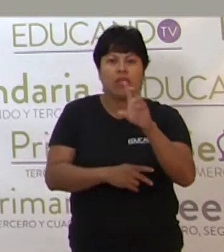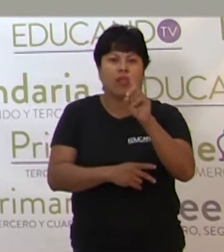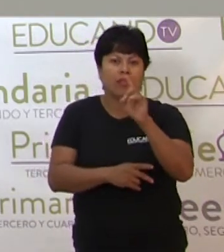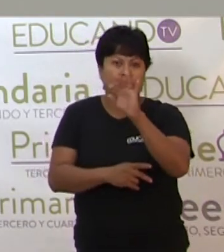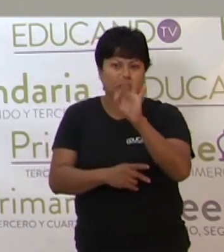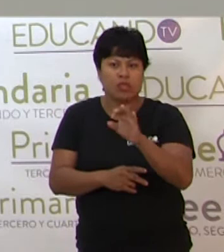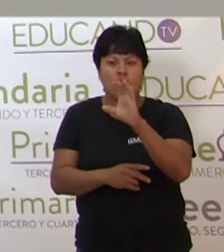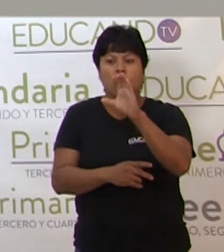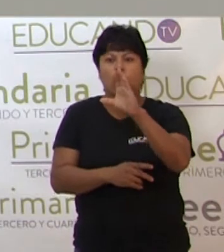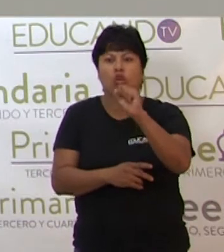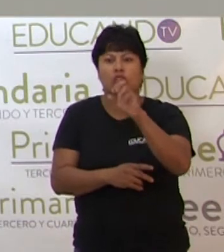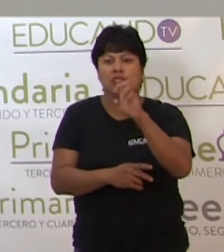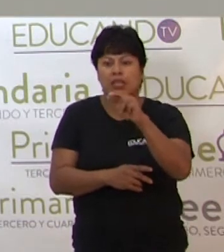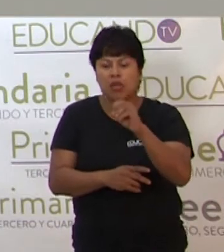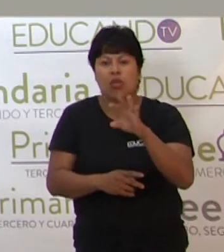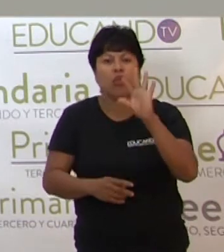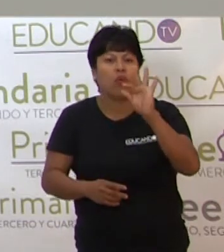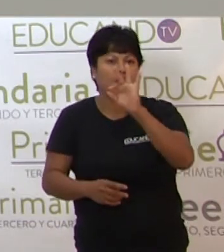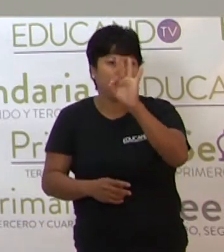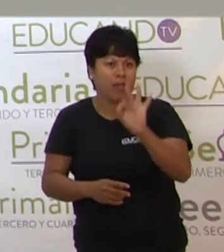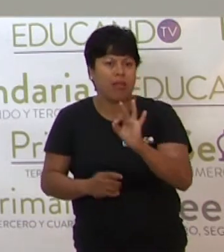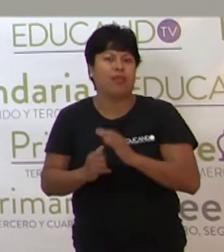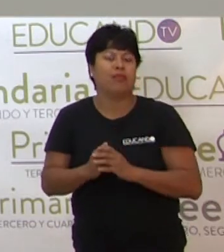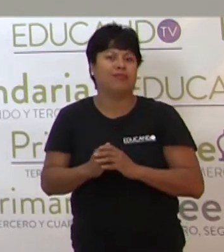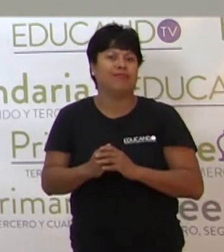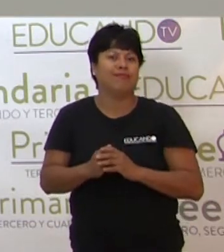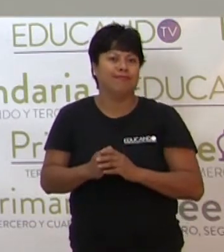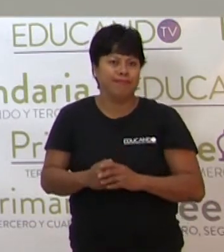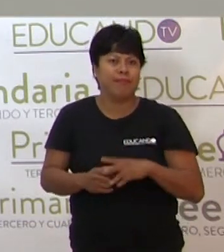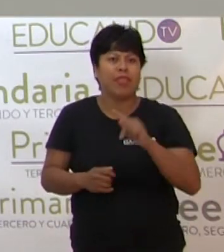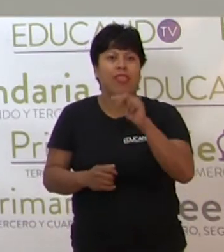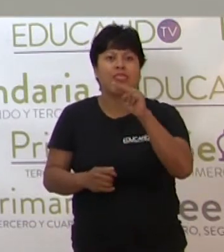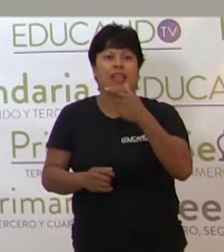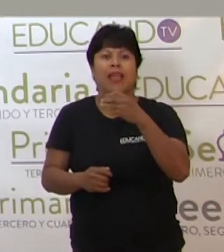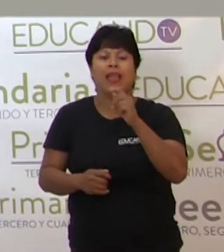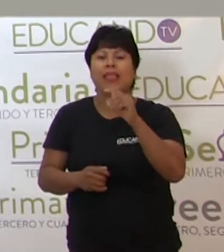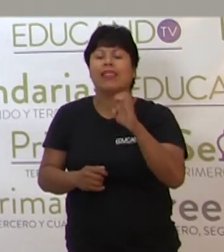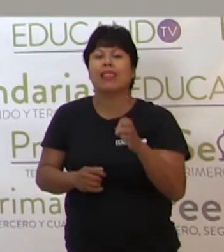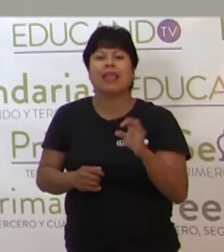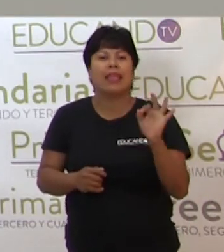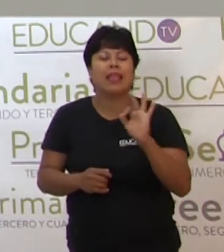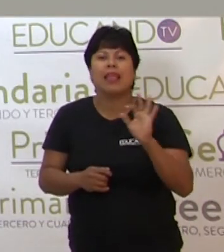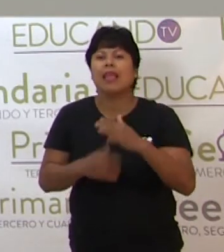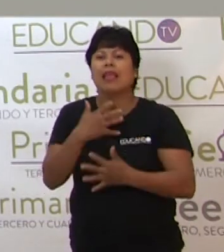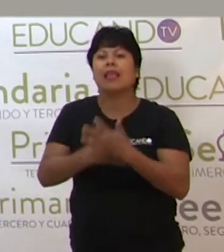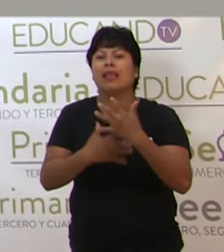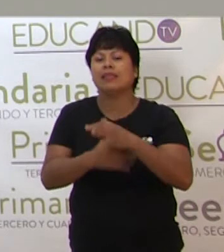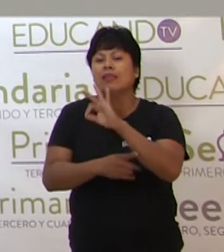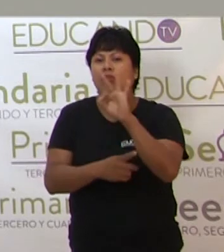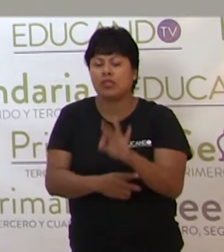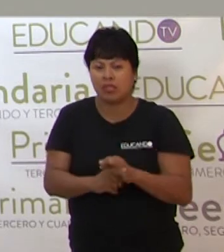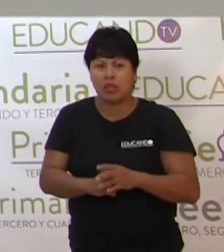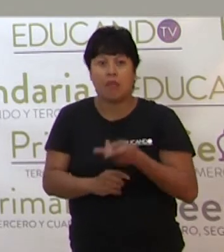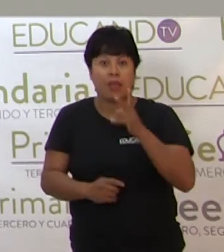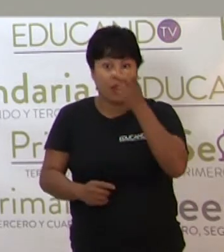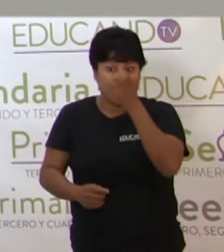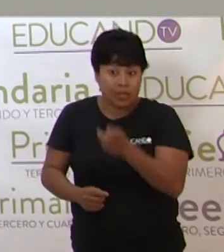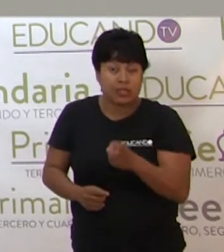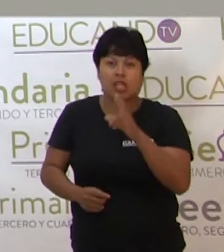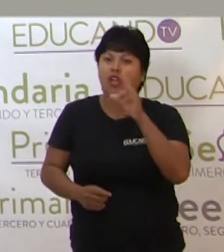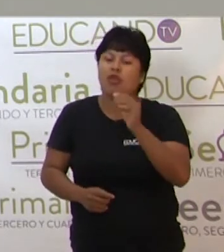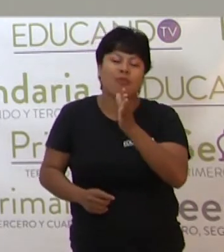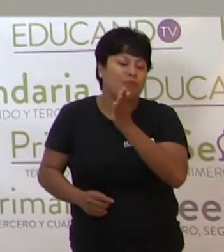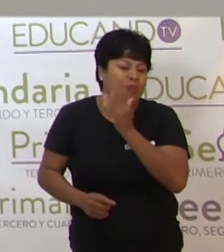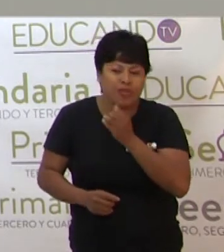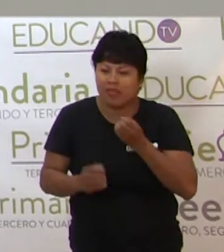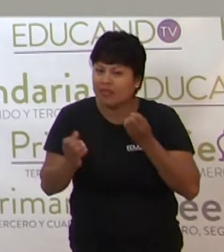grados, coseno de 40 grados, ¿sí?, tangente de 15 grados. Pero ahí ya no puede